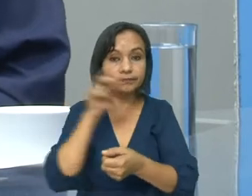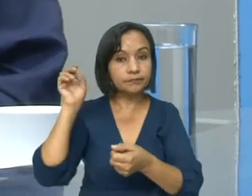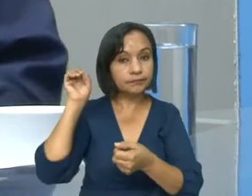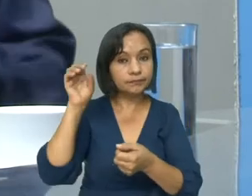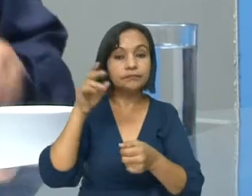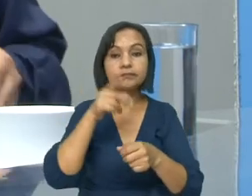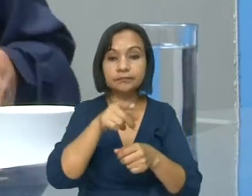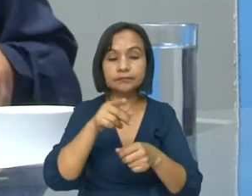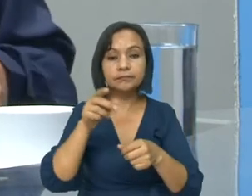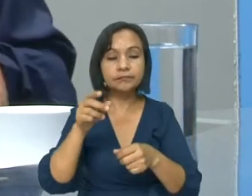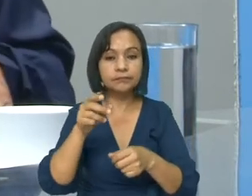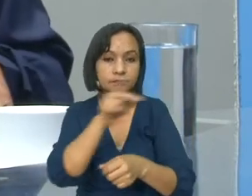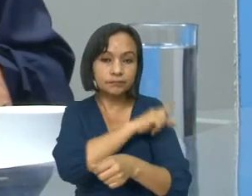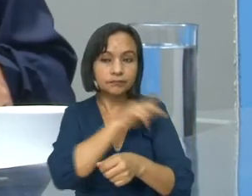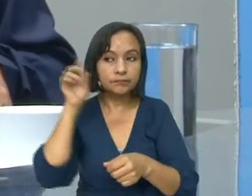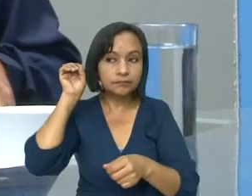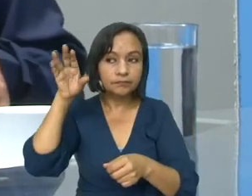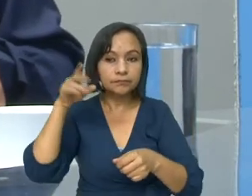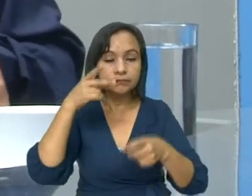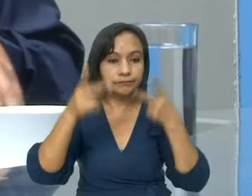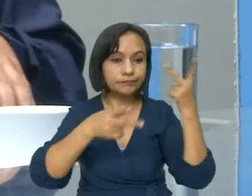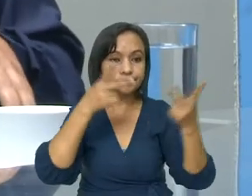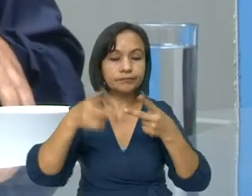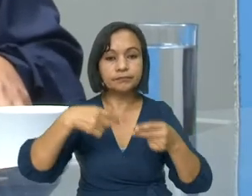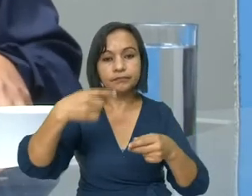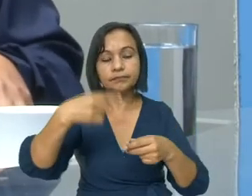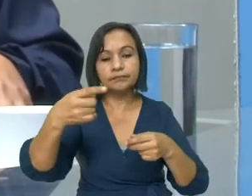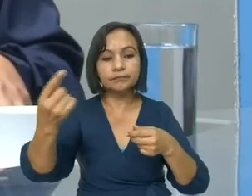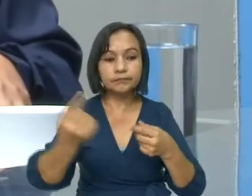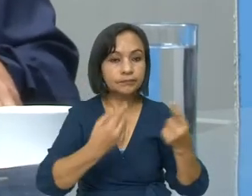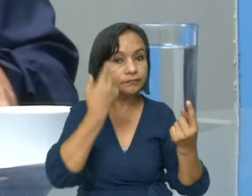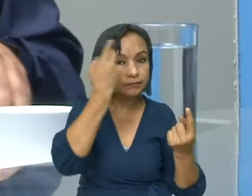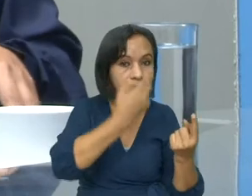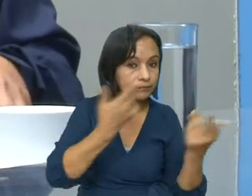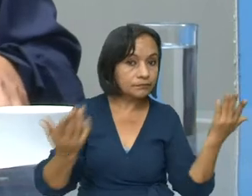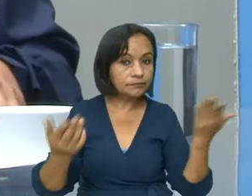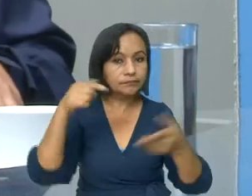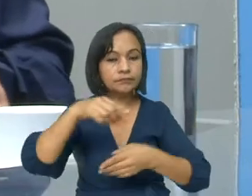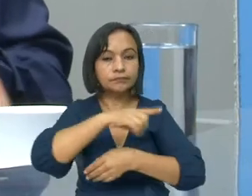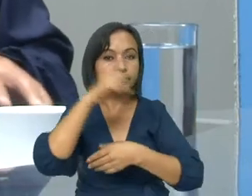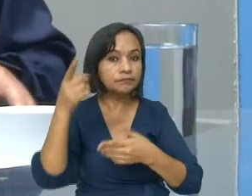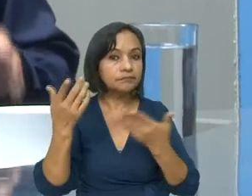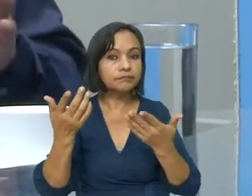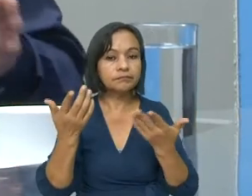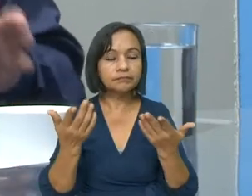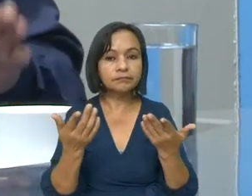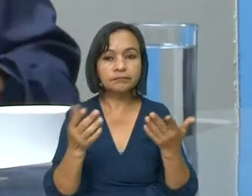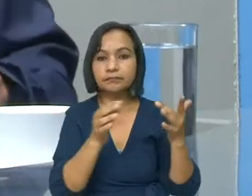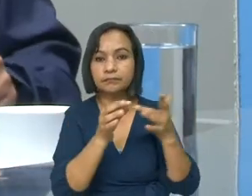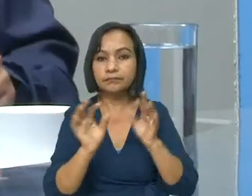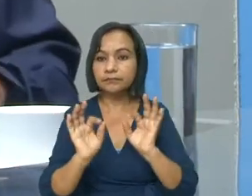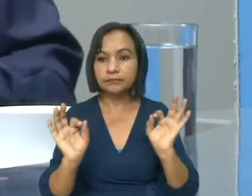Salvador Allende está la policía turística y diario ellos llegan a la oficina y preguntan ¿qué hay el día de hoy? Si no hay algo